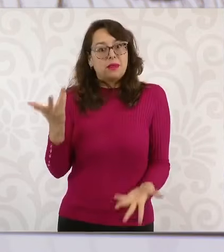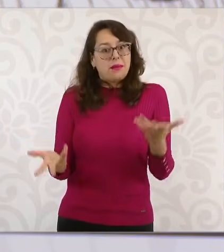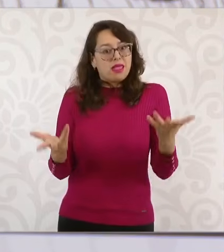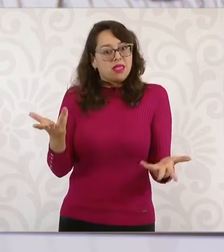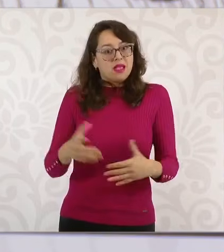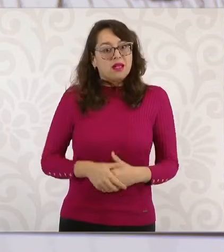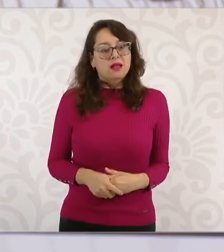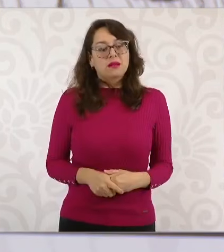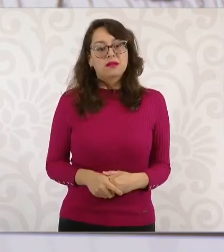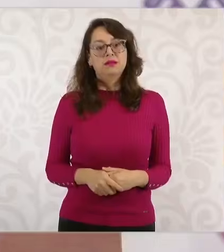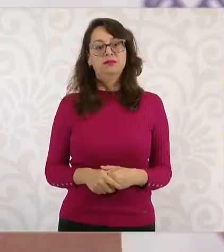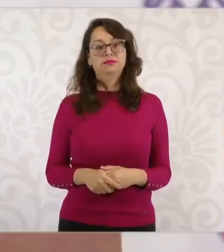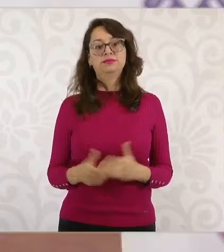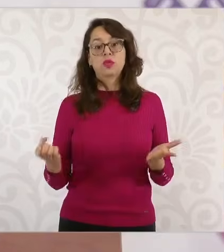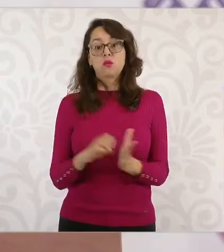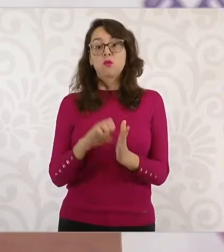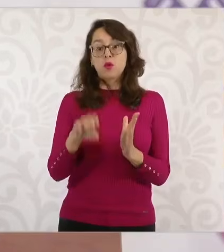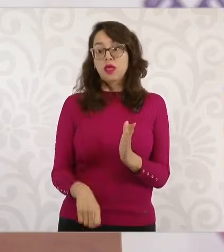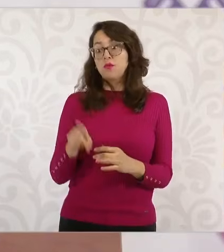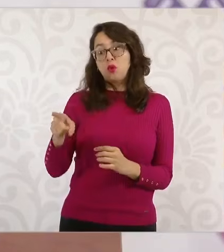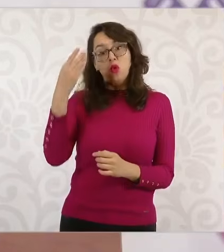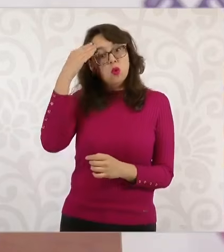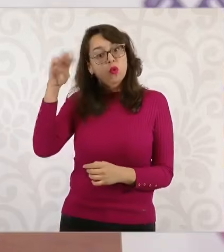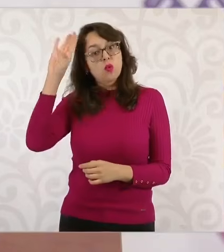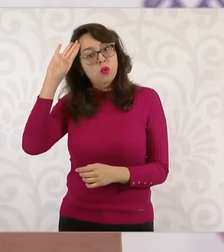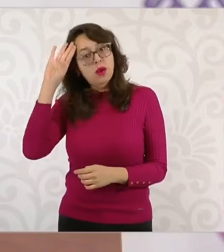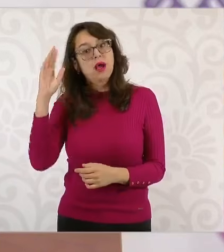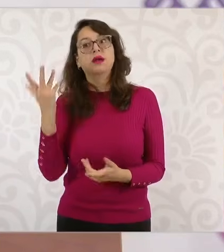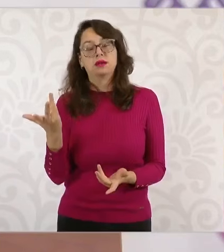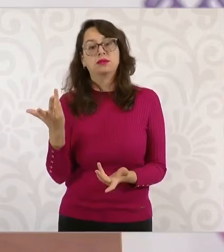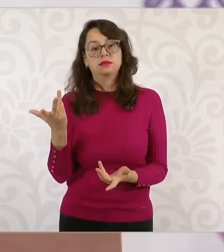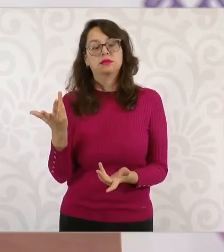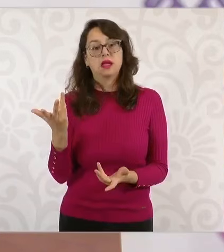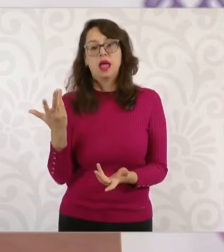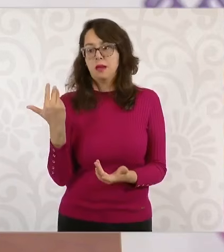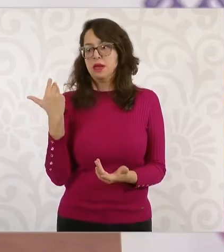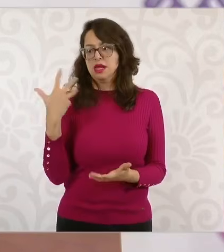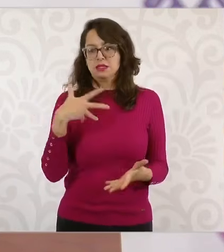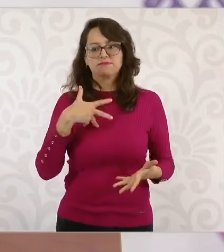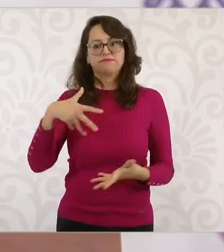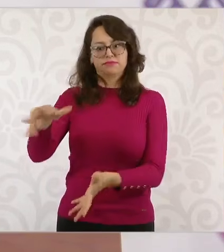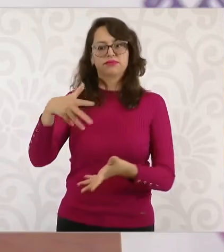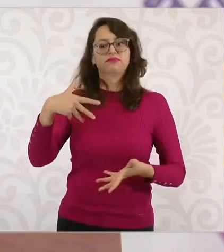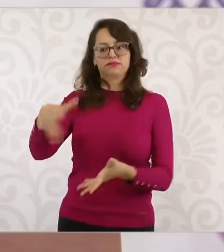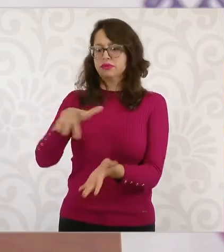Por ejemplo, en el caso de Cuba, que es otro tema, por cierto, llegó ayuda humanitaria y vamos a seguir